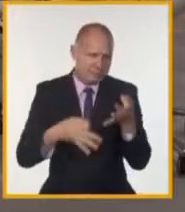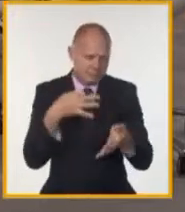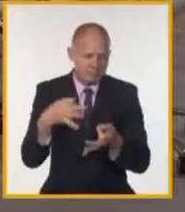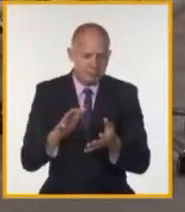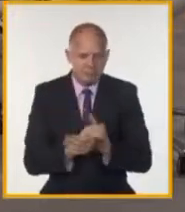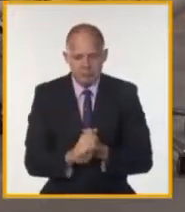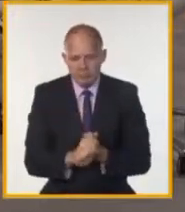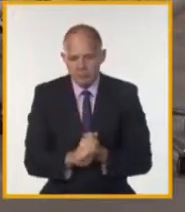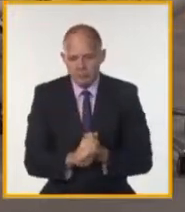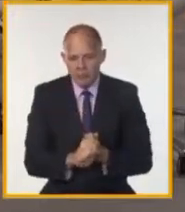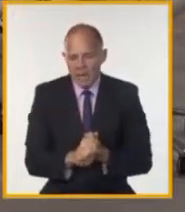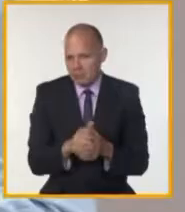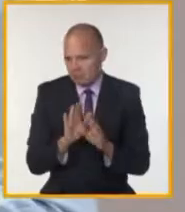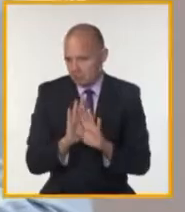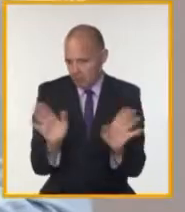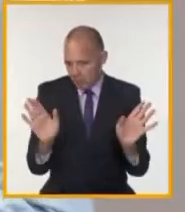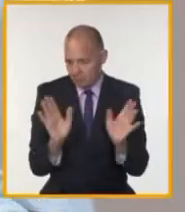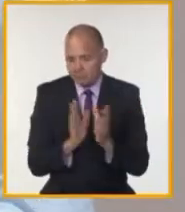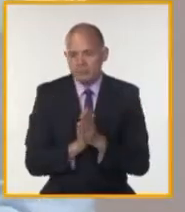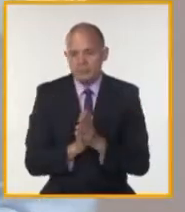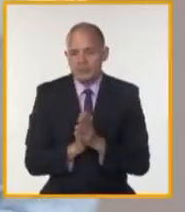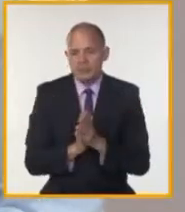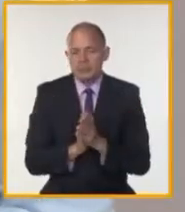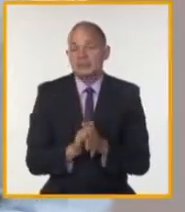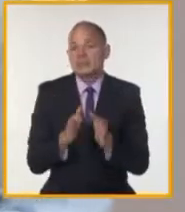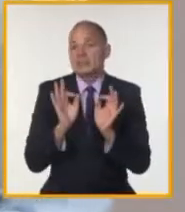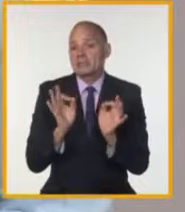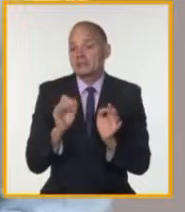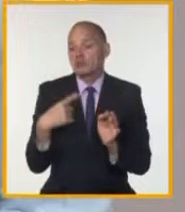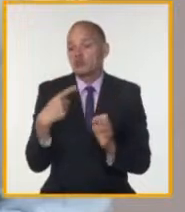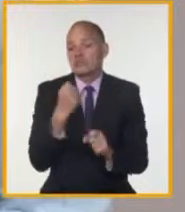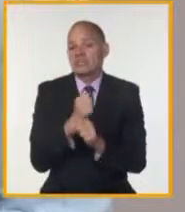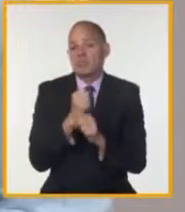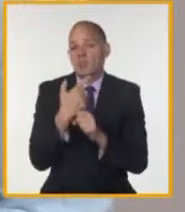nosotros, esto sí lo tenemos claro, todo lo que nosotros hagamos en pos